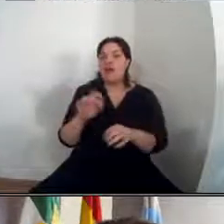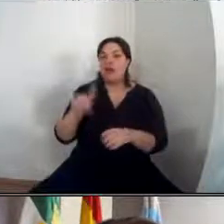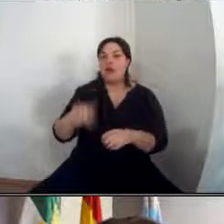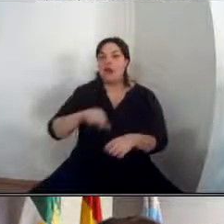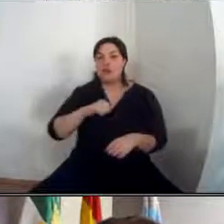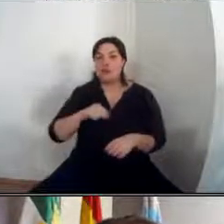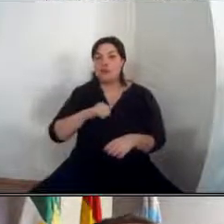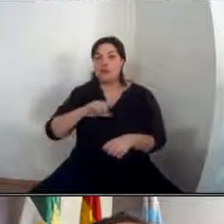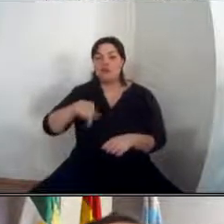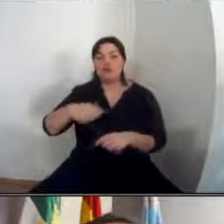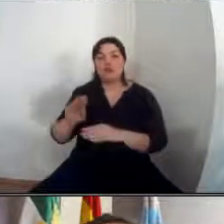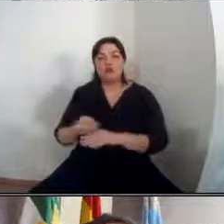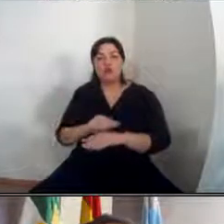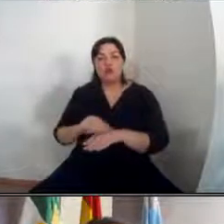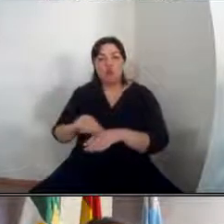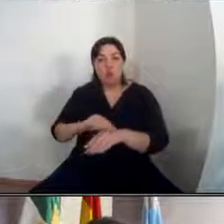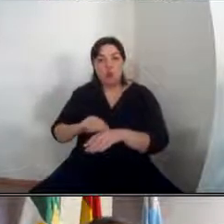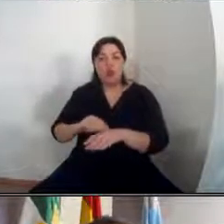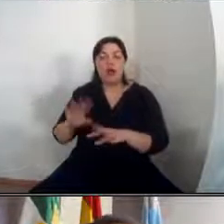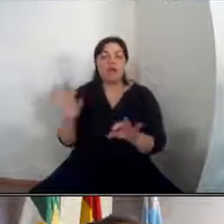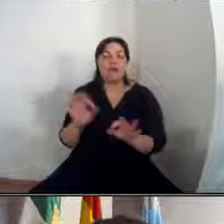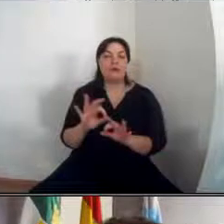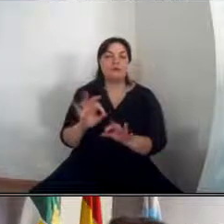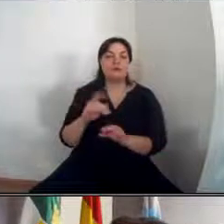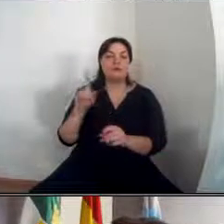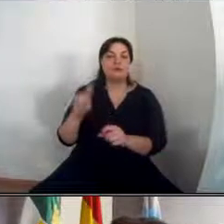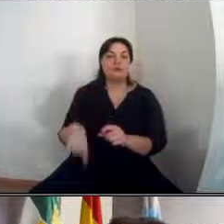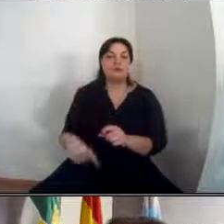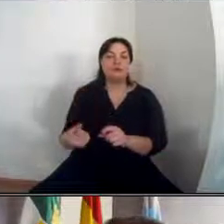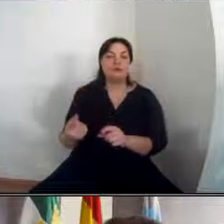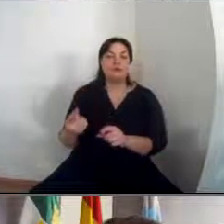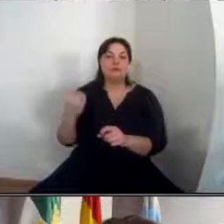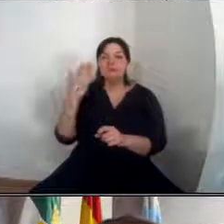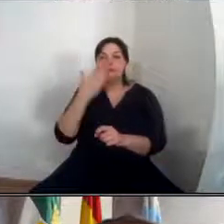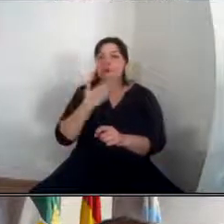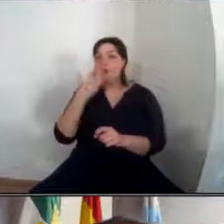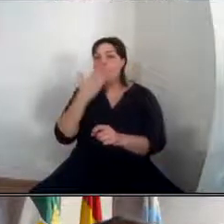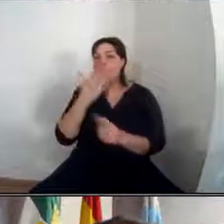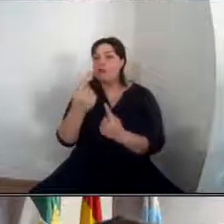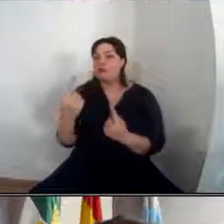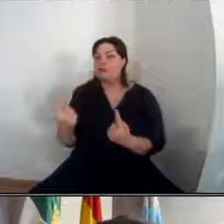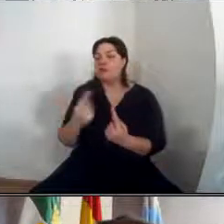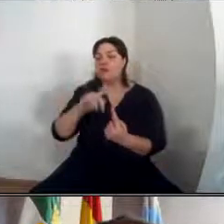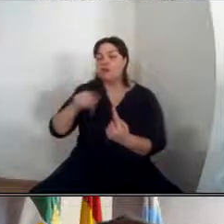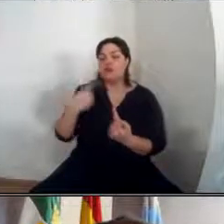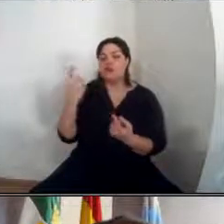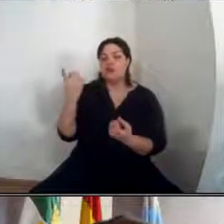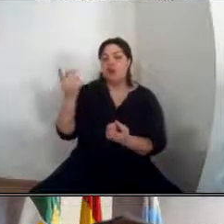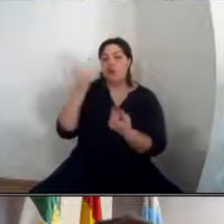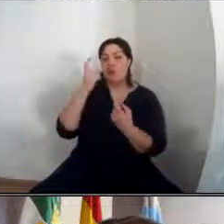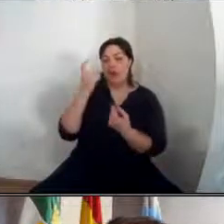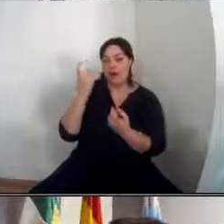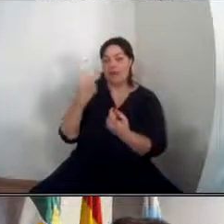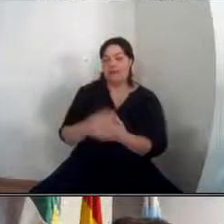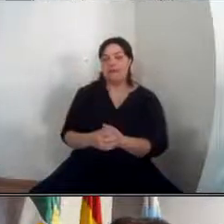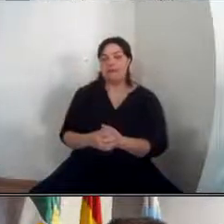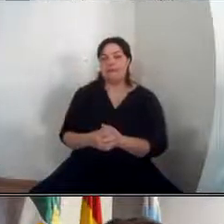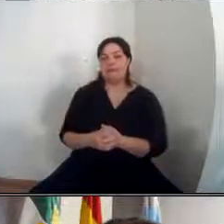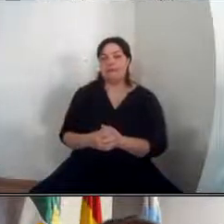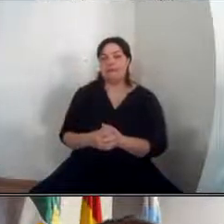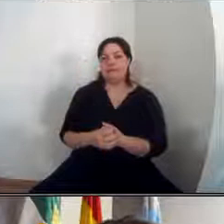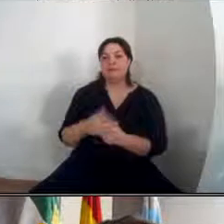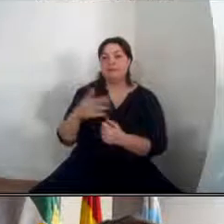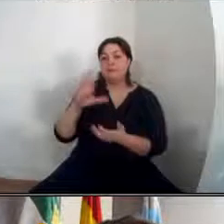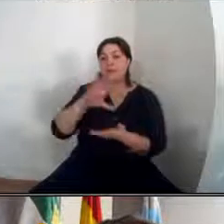donde sanamos o cualquier colegio donde nos educamos. Ahí y en